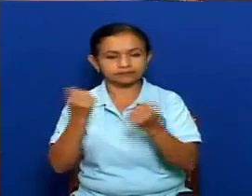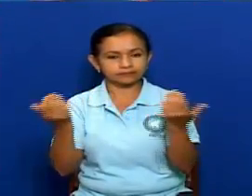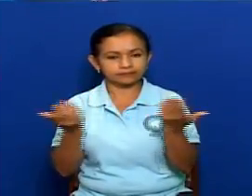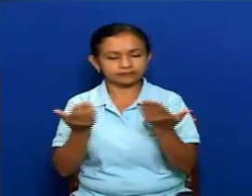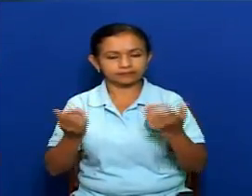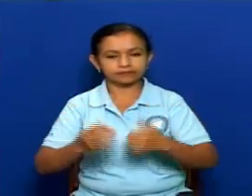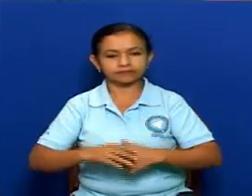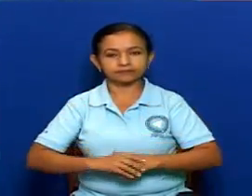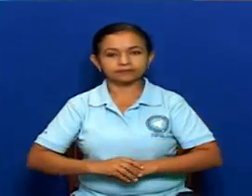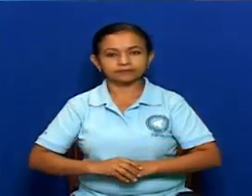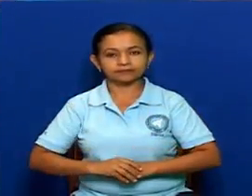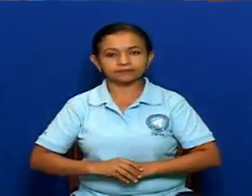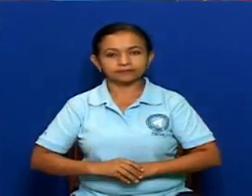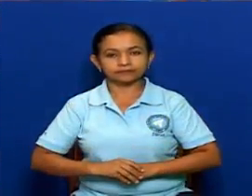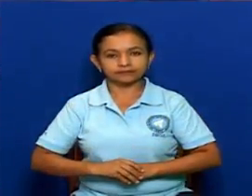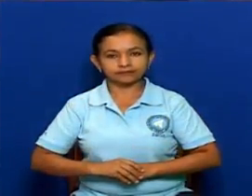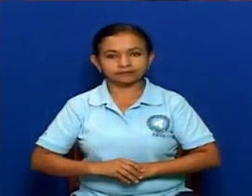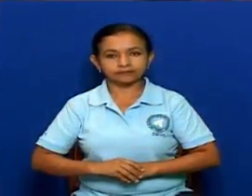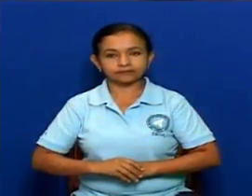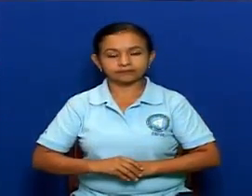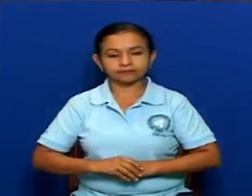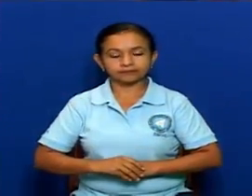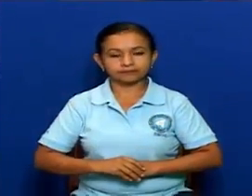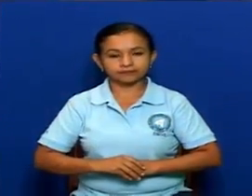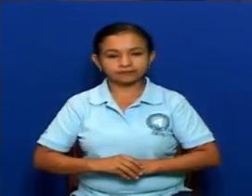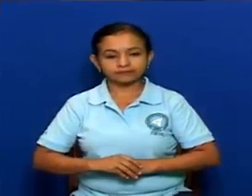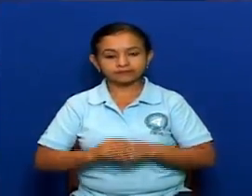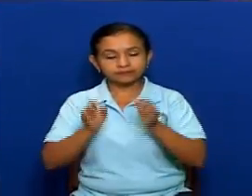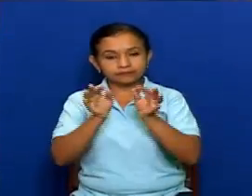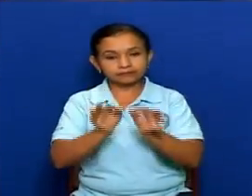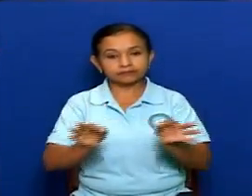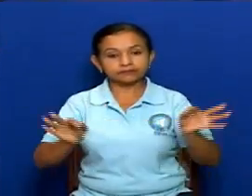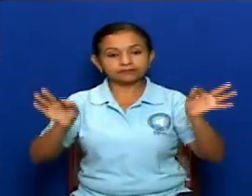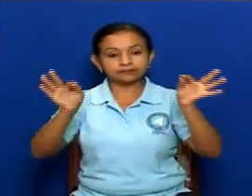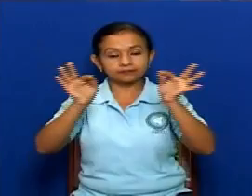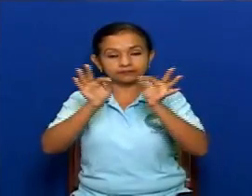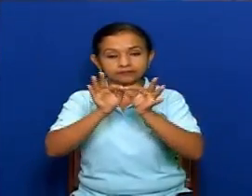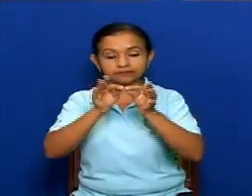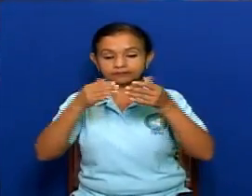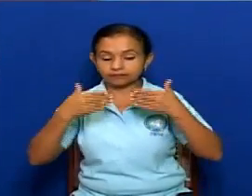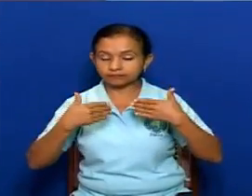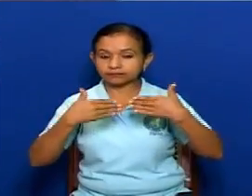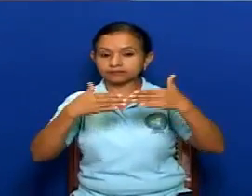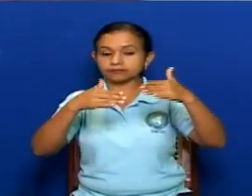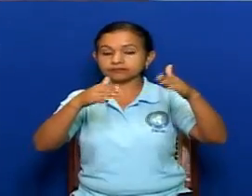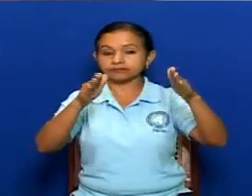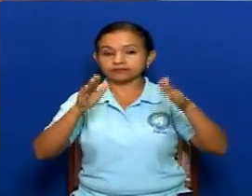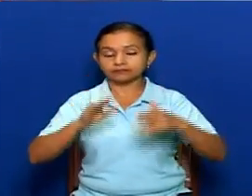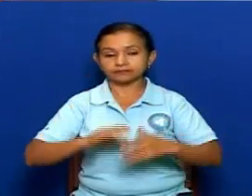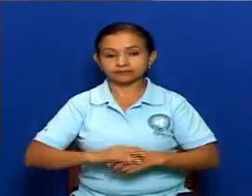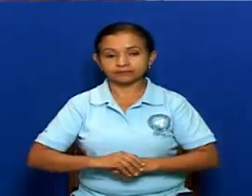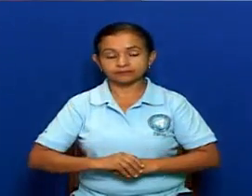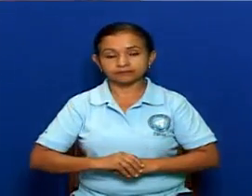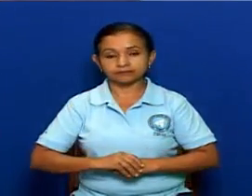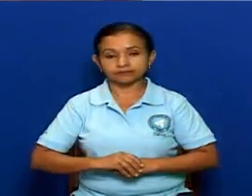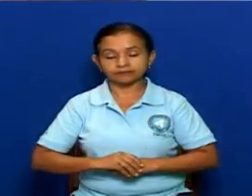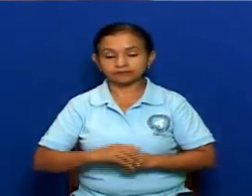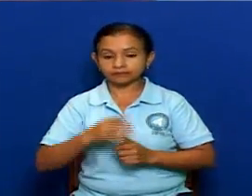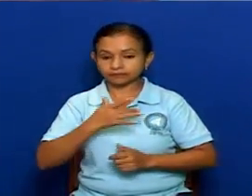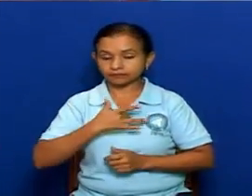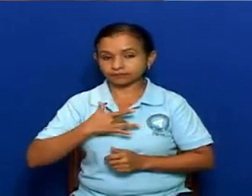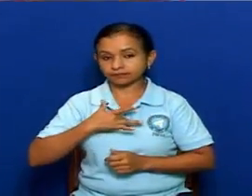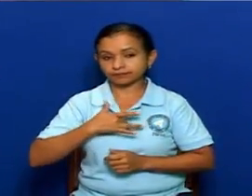Osvaldo? En este caso, la importancia de la apertura de este programa con la